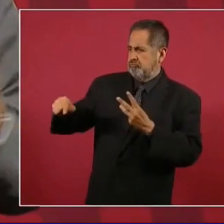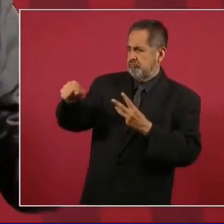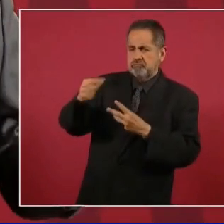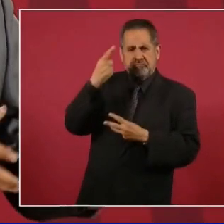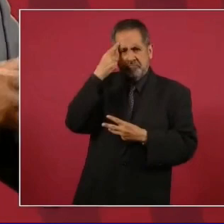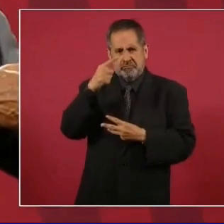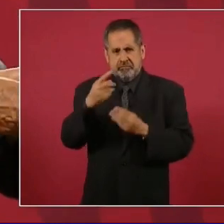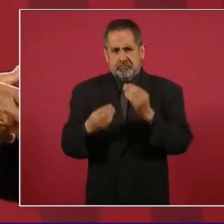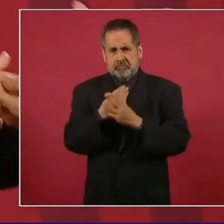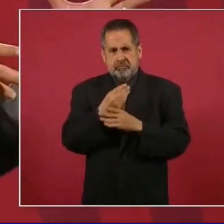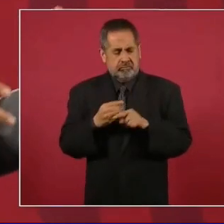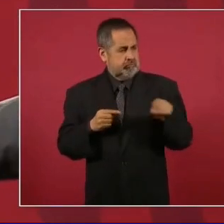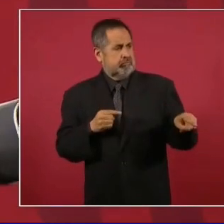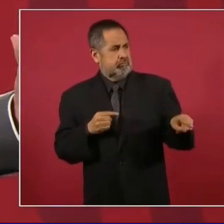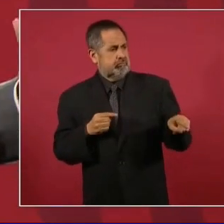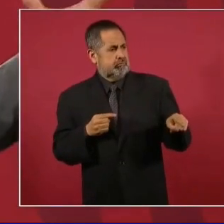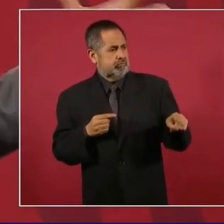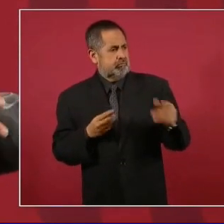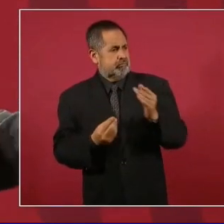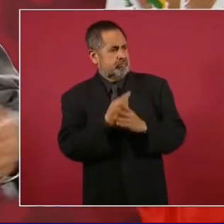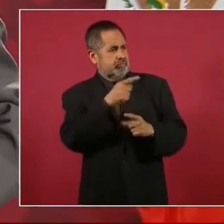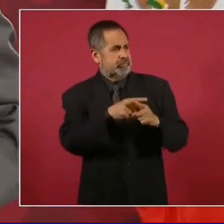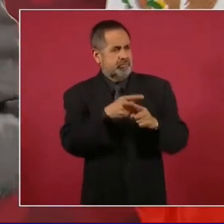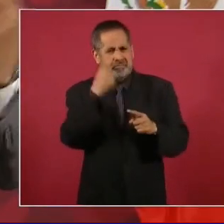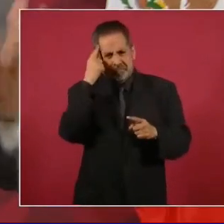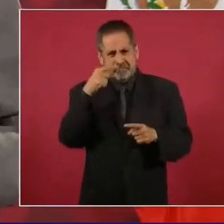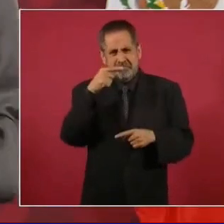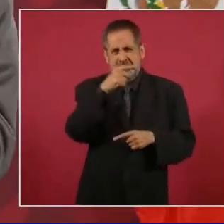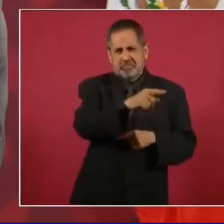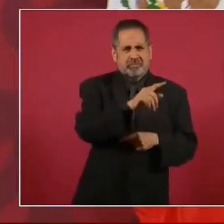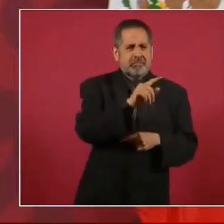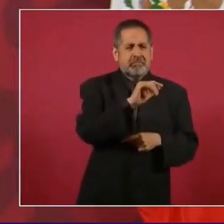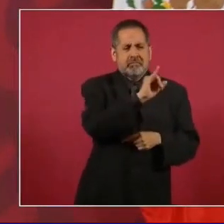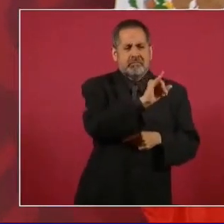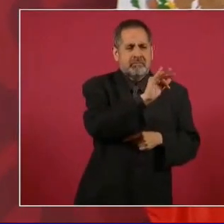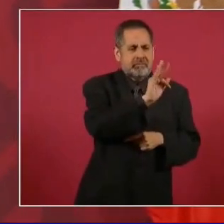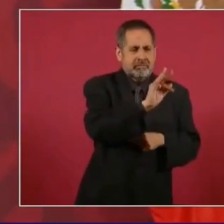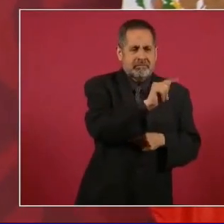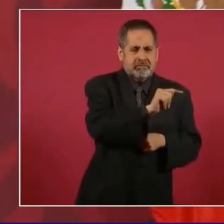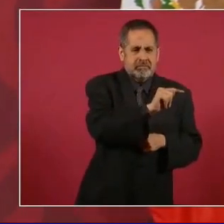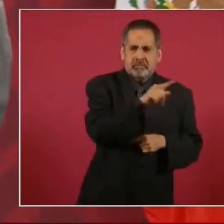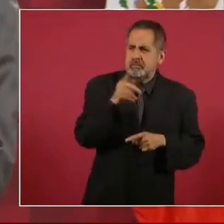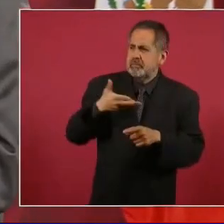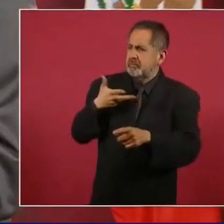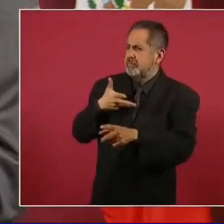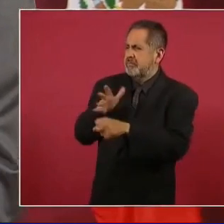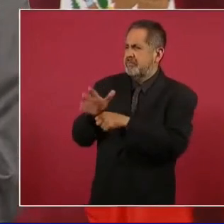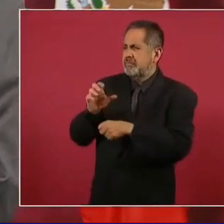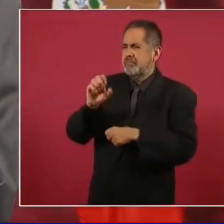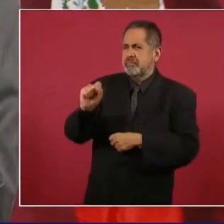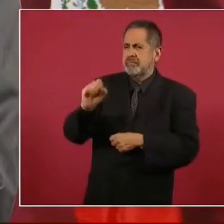¿Y por qué crear la Comisión de Comunicación si existe la Secretaría de Comunicaciones?